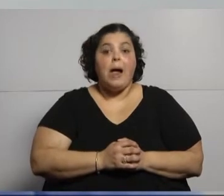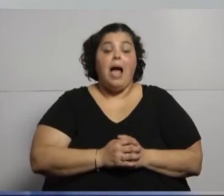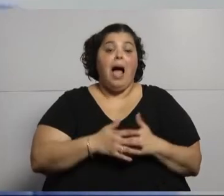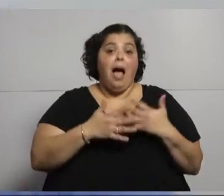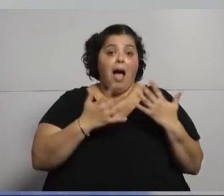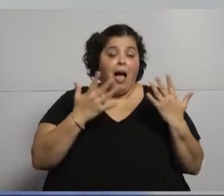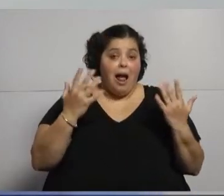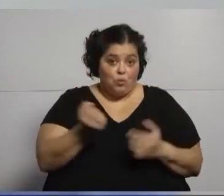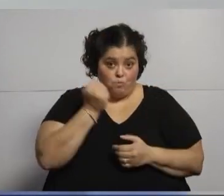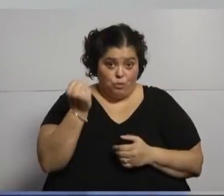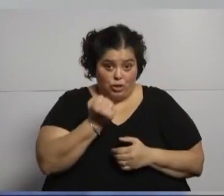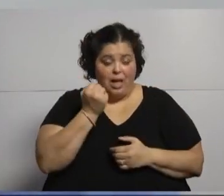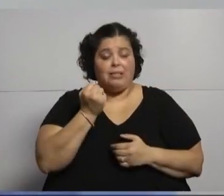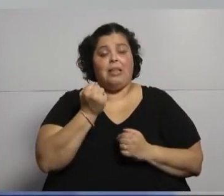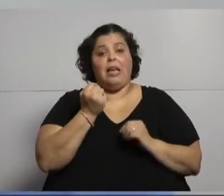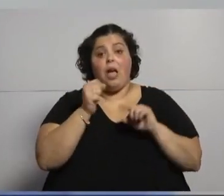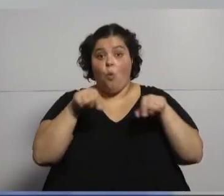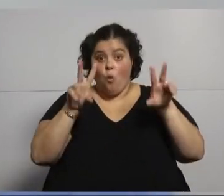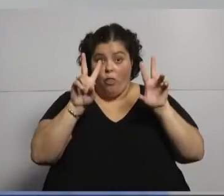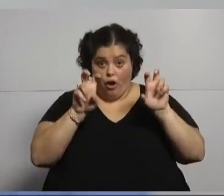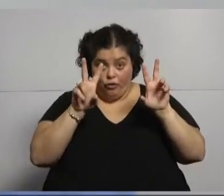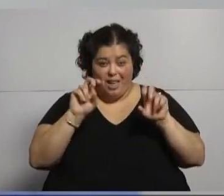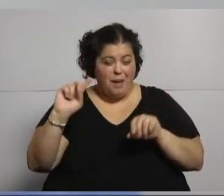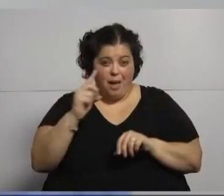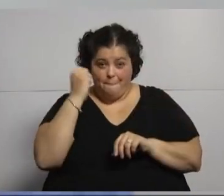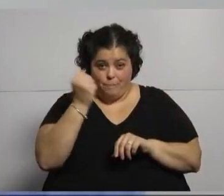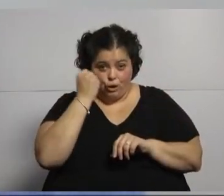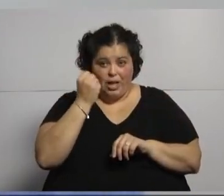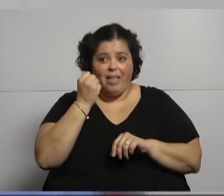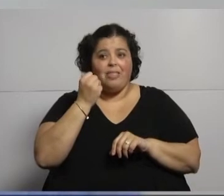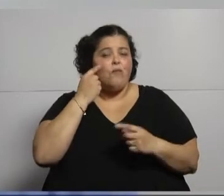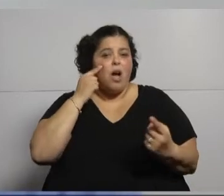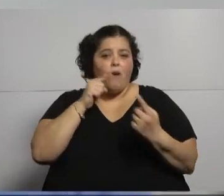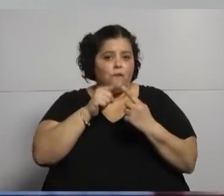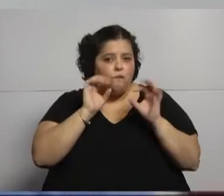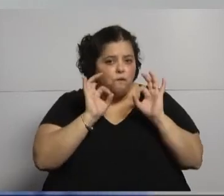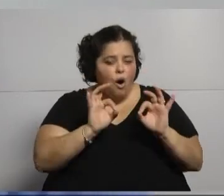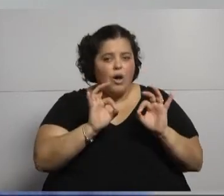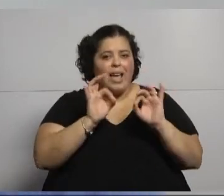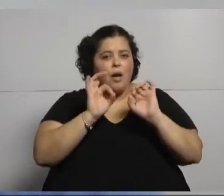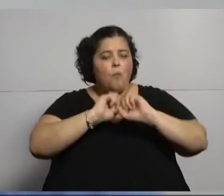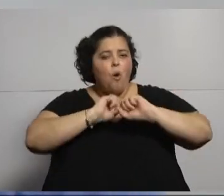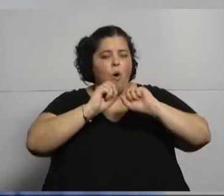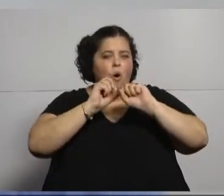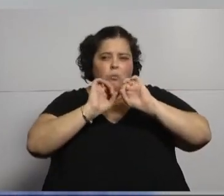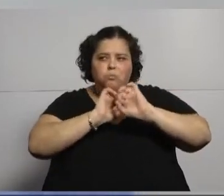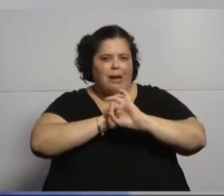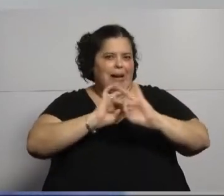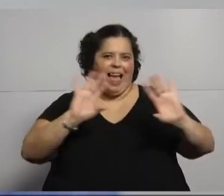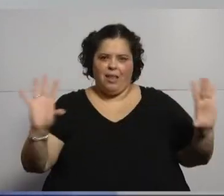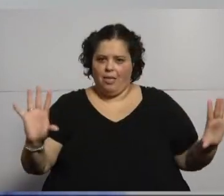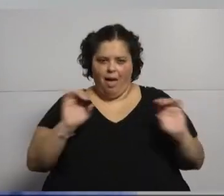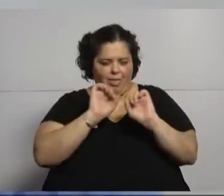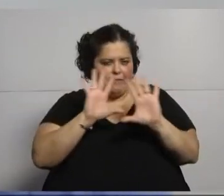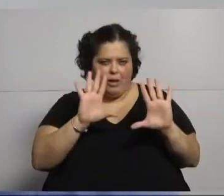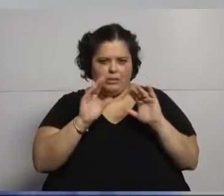que uno de los temas que se privilegió en la ciudad fue el enfoque hacia la transparencia, hacia los datos abiertos y la participación. En este primer